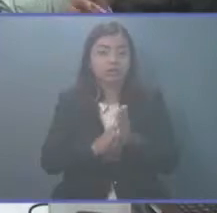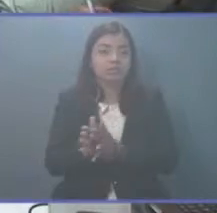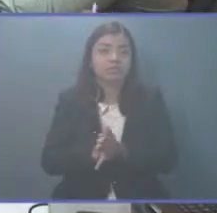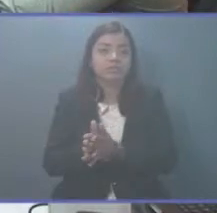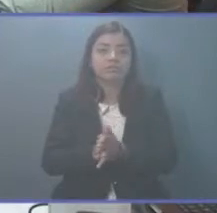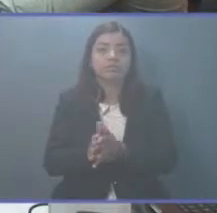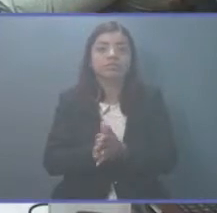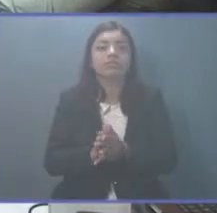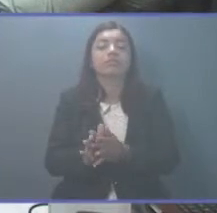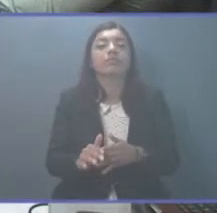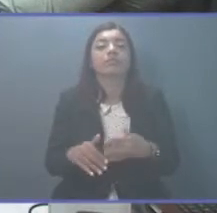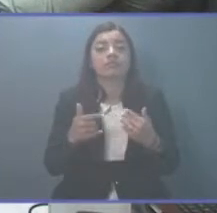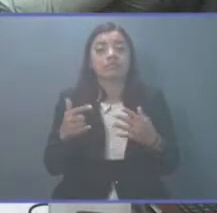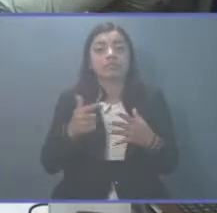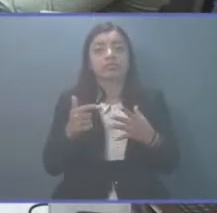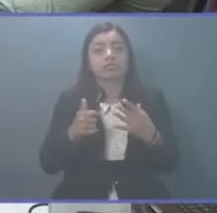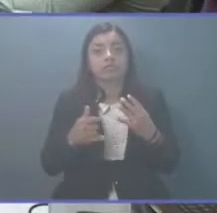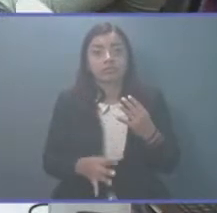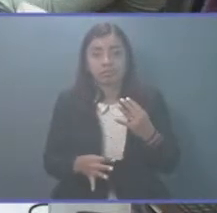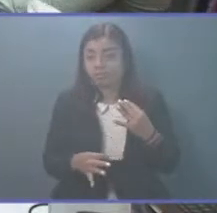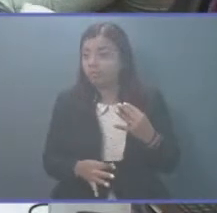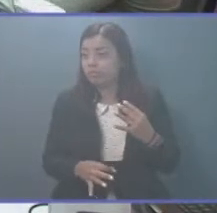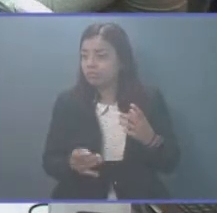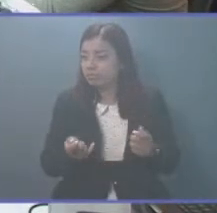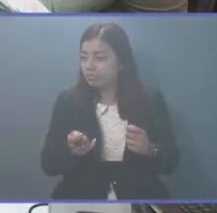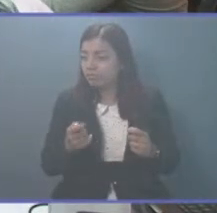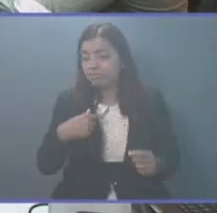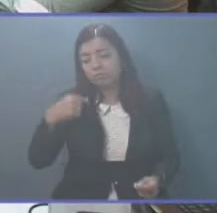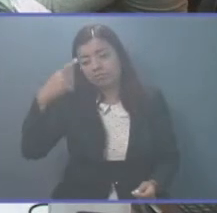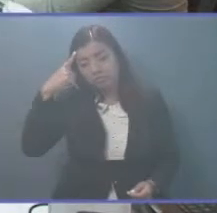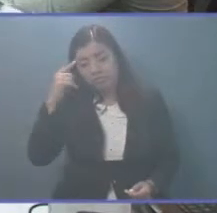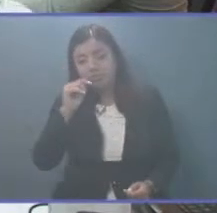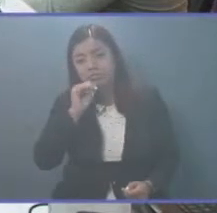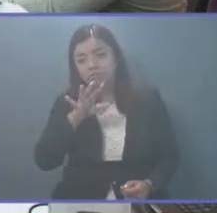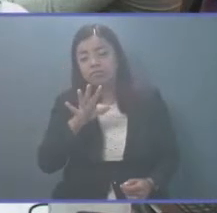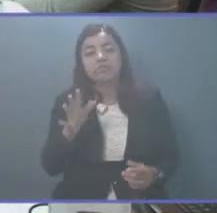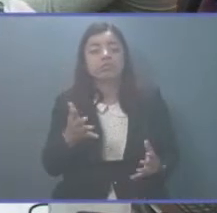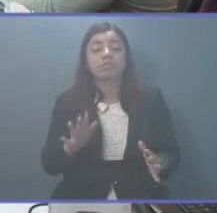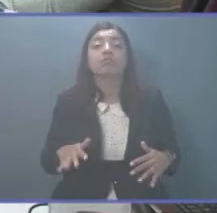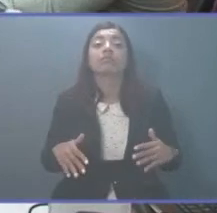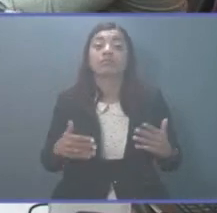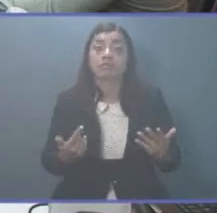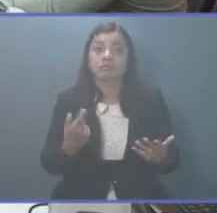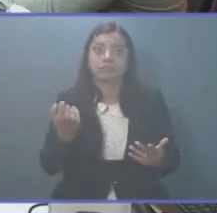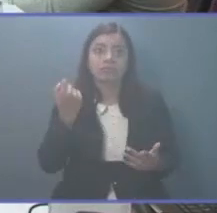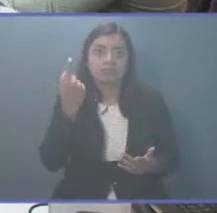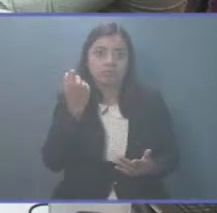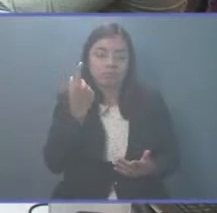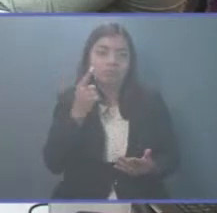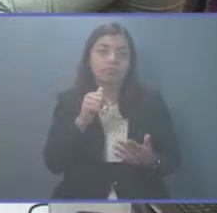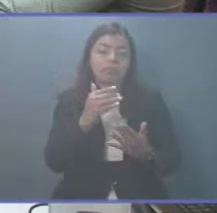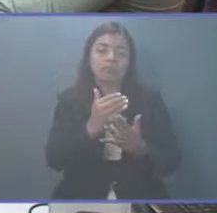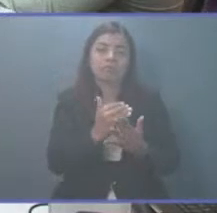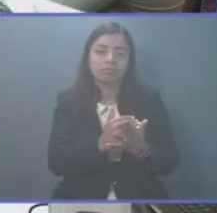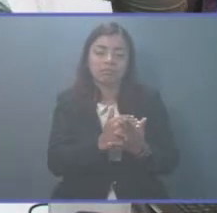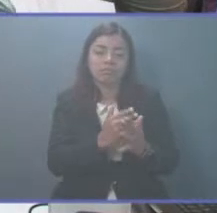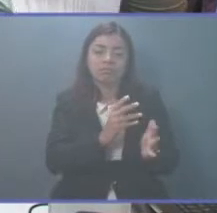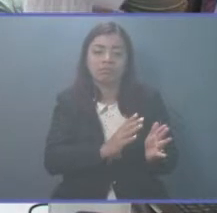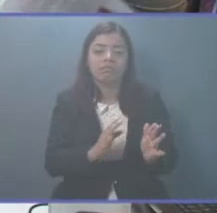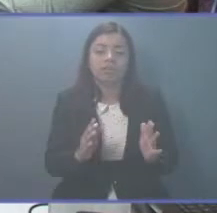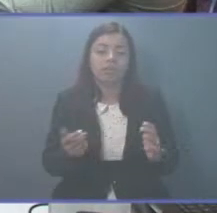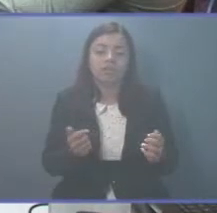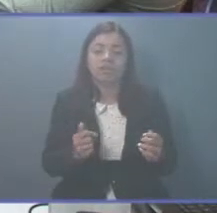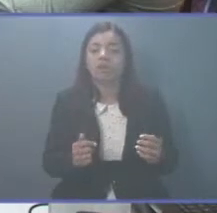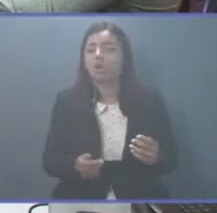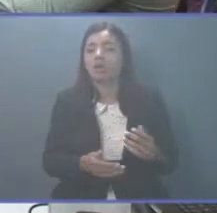que a base, le quita flexibilidad, pues digo yo, o sea, porque así se entiende cuando dice destinados en su orden, o sea,